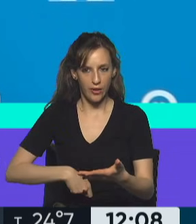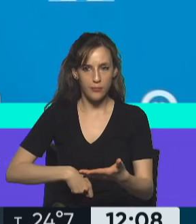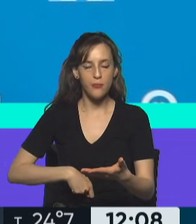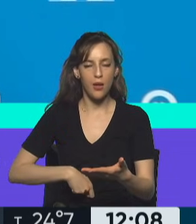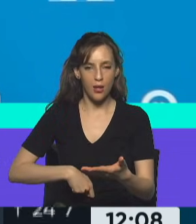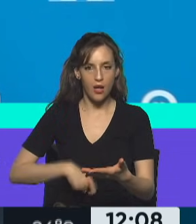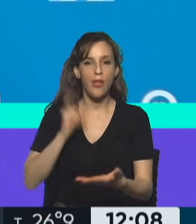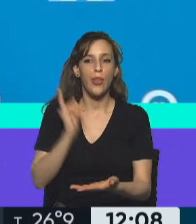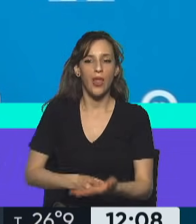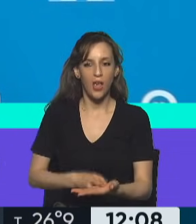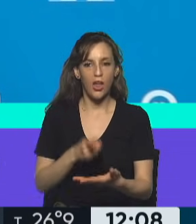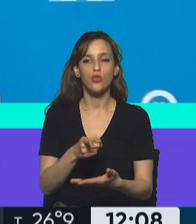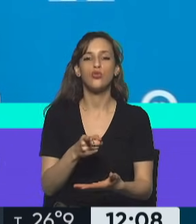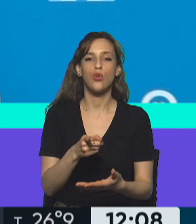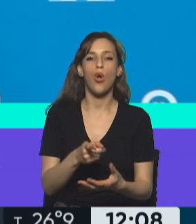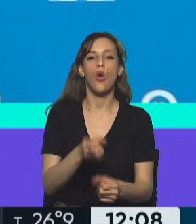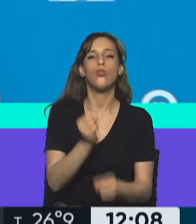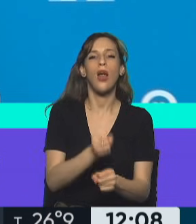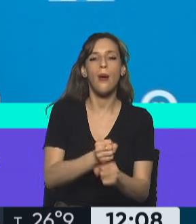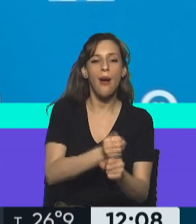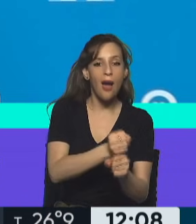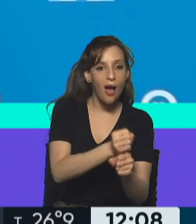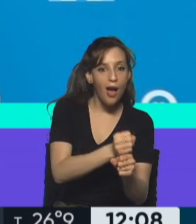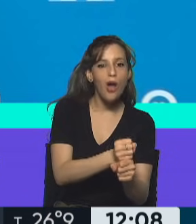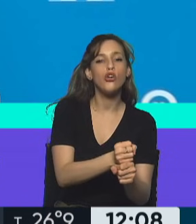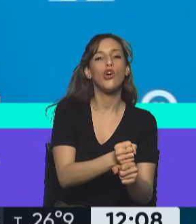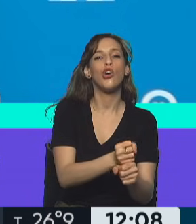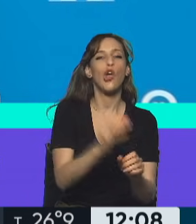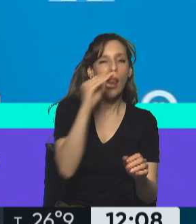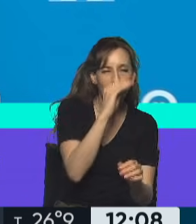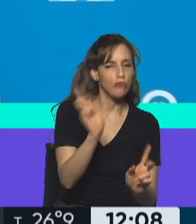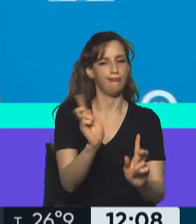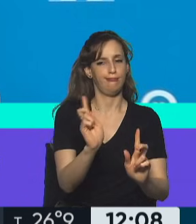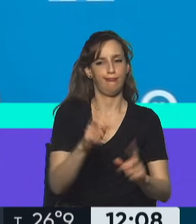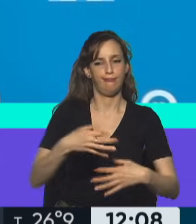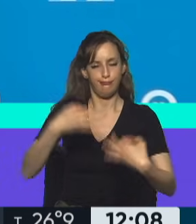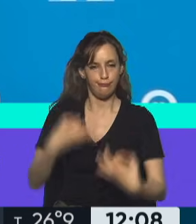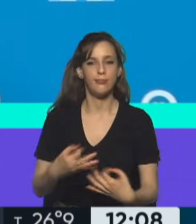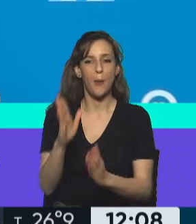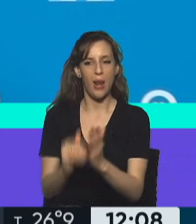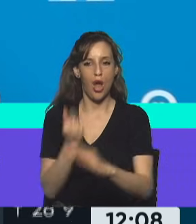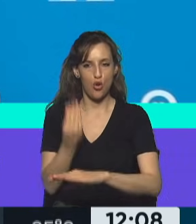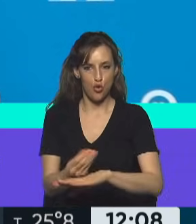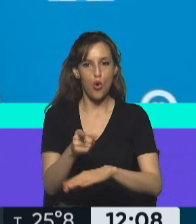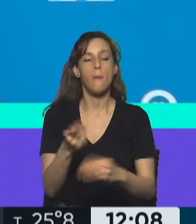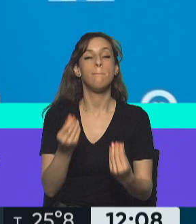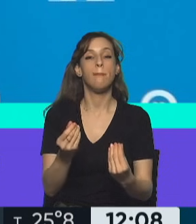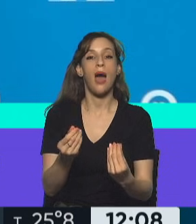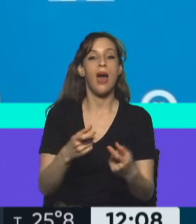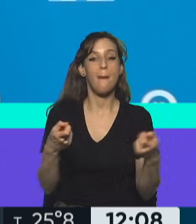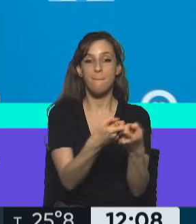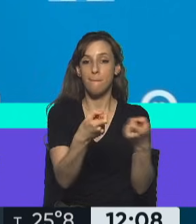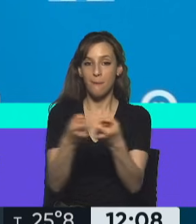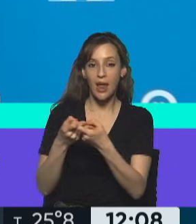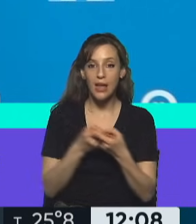algunos trabajos sociales en empleo formal, con una cantidad de posibilidades para que las empresas que contraten